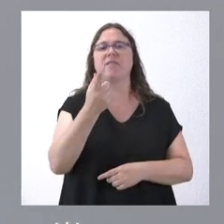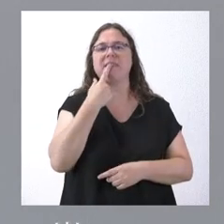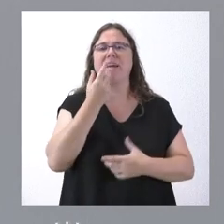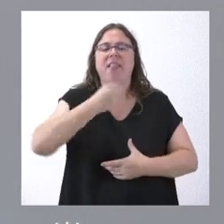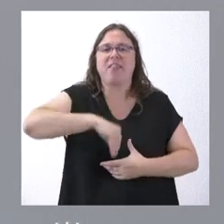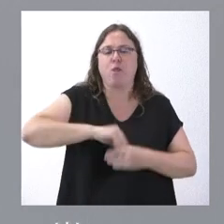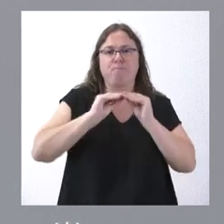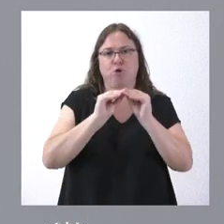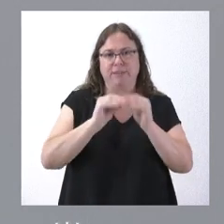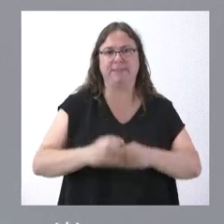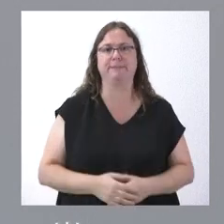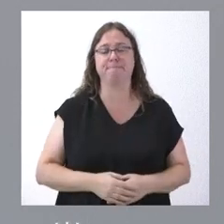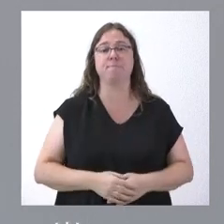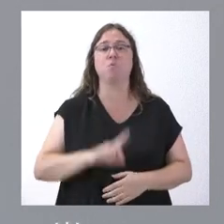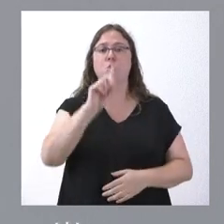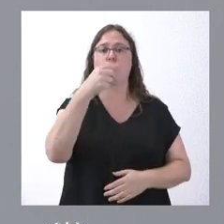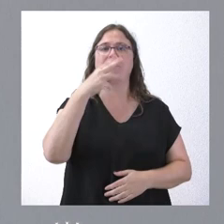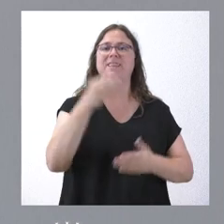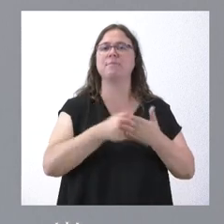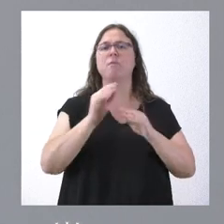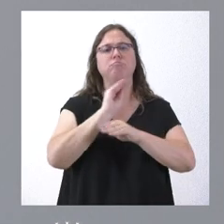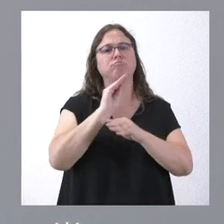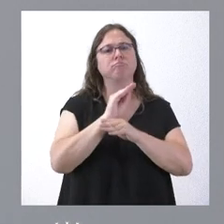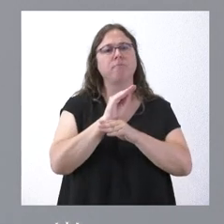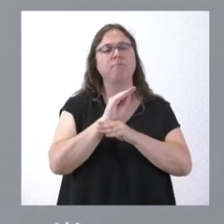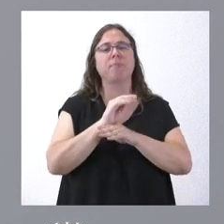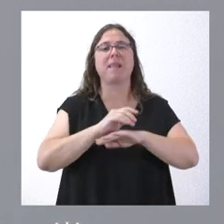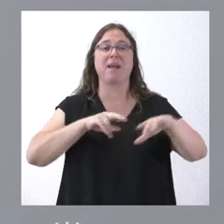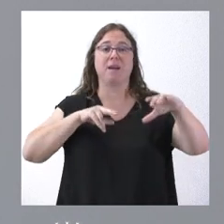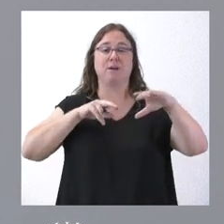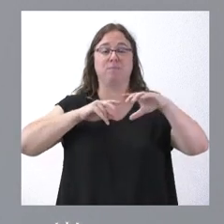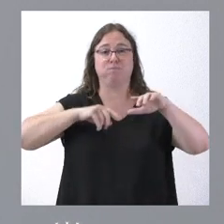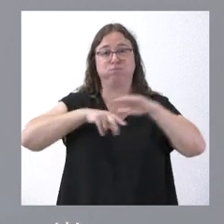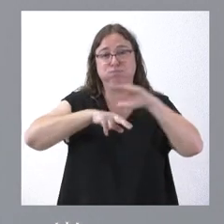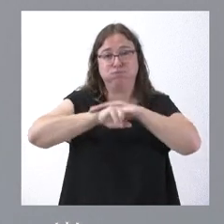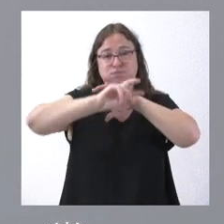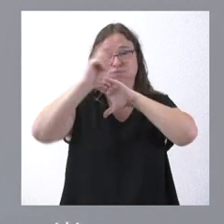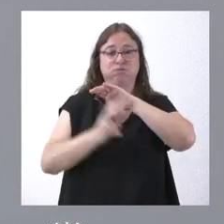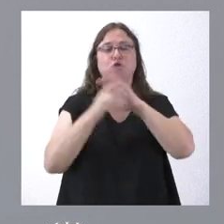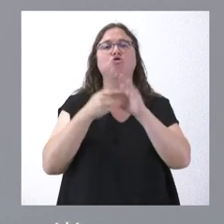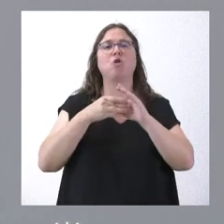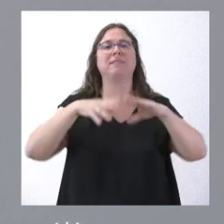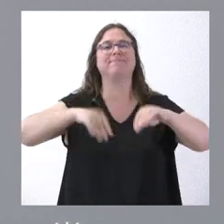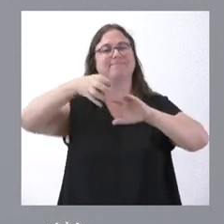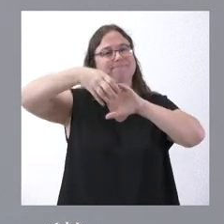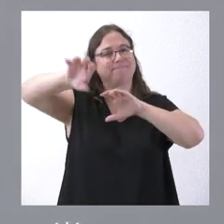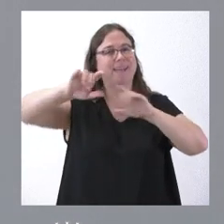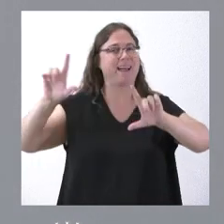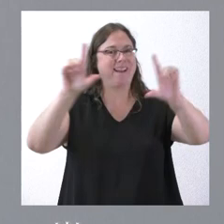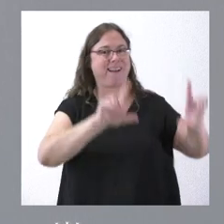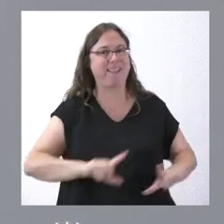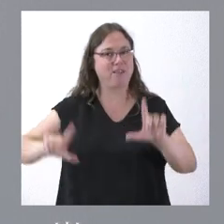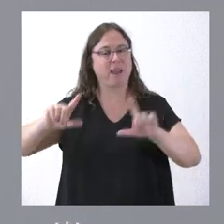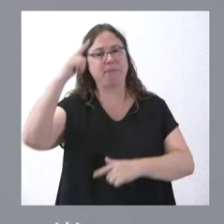endoprótesis. Y 1,3 millones para el mantenimiento del acelerador lineal que se ha puesto en marcha en la unidad satélite de radioterapia de